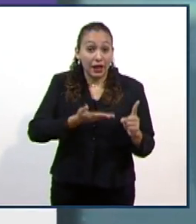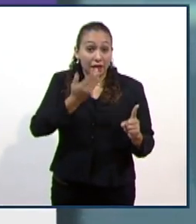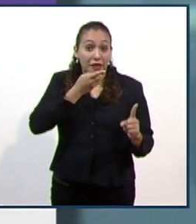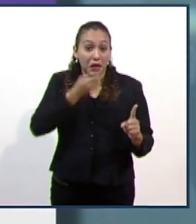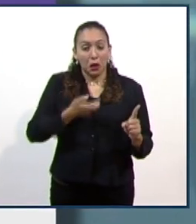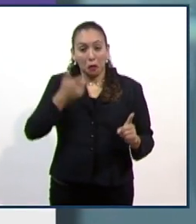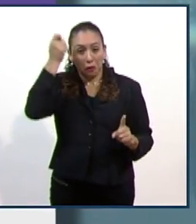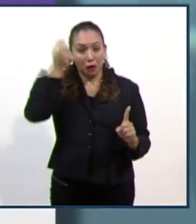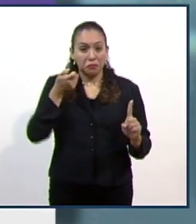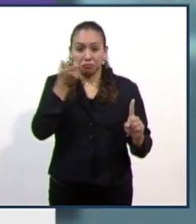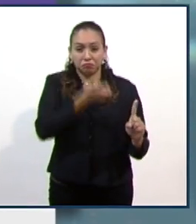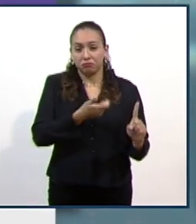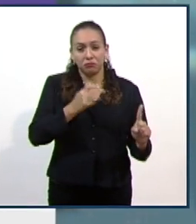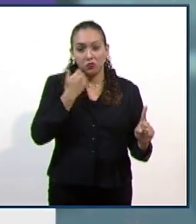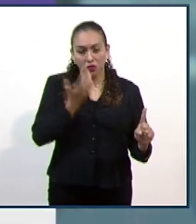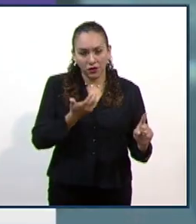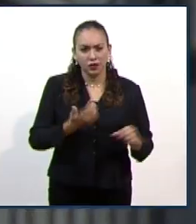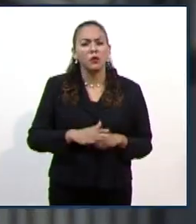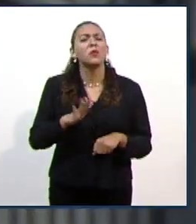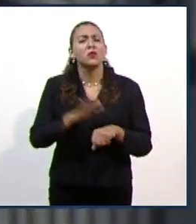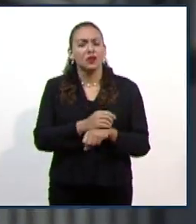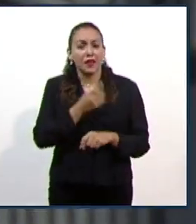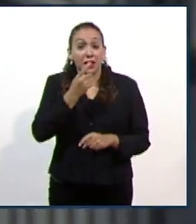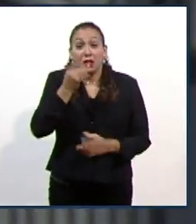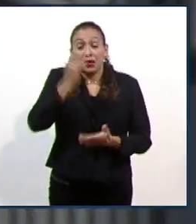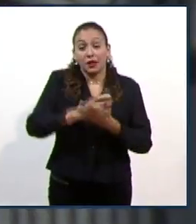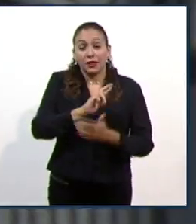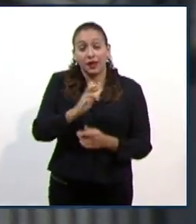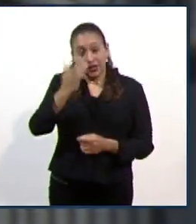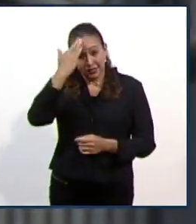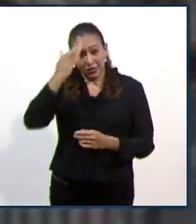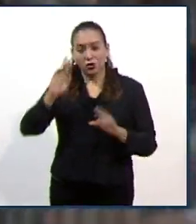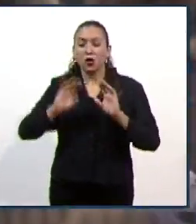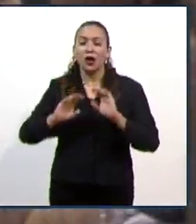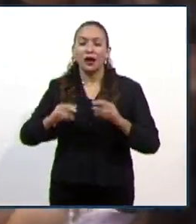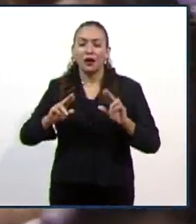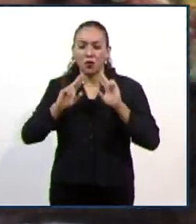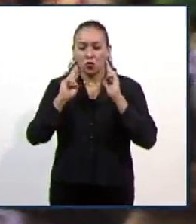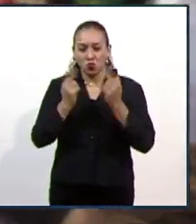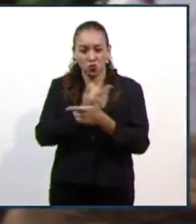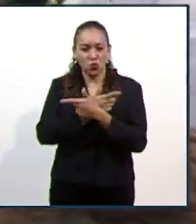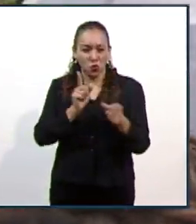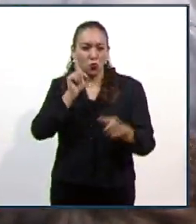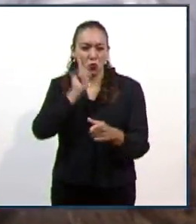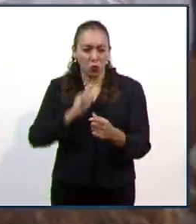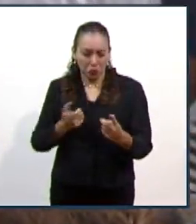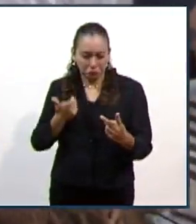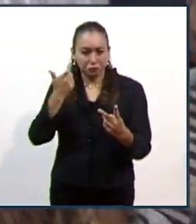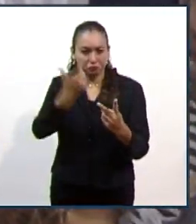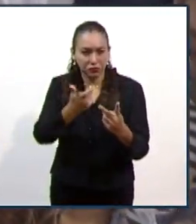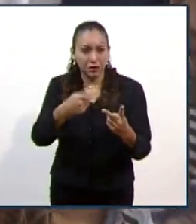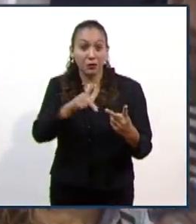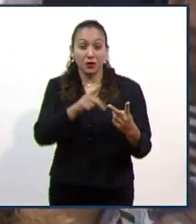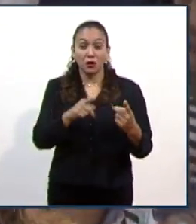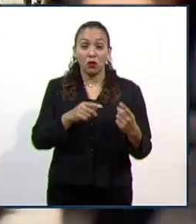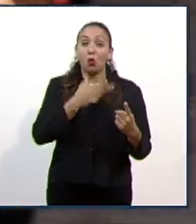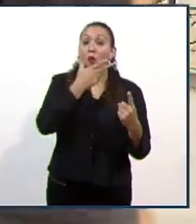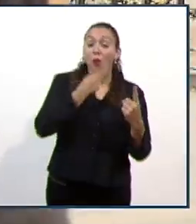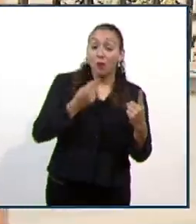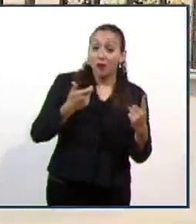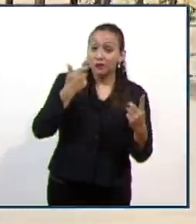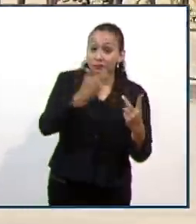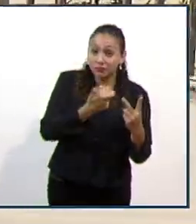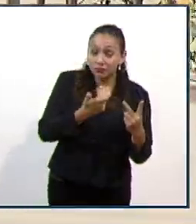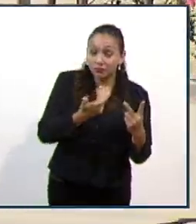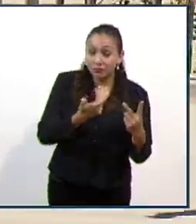sus estatutos, solo reconocía a las concubinas como beneficiarias de esta prestación, más no a los concubinos, lo